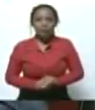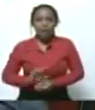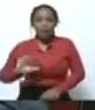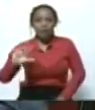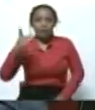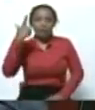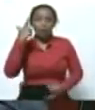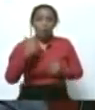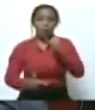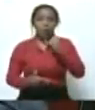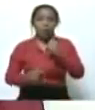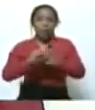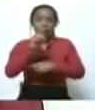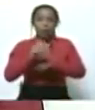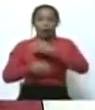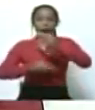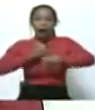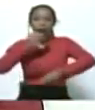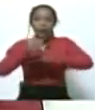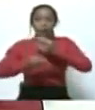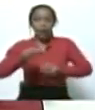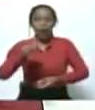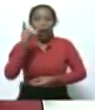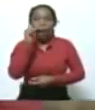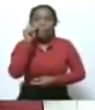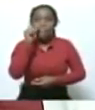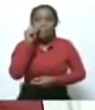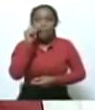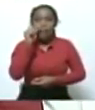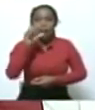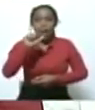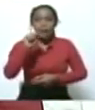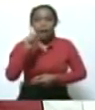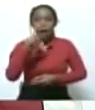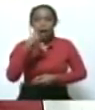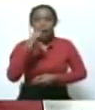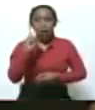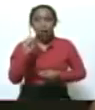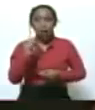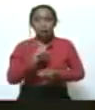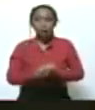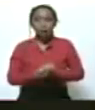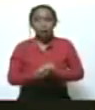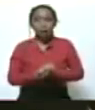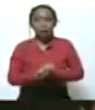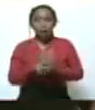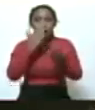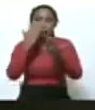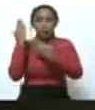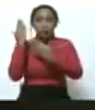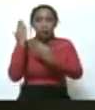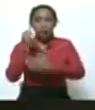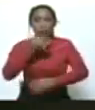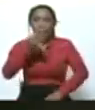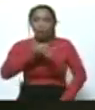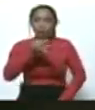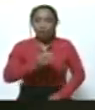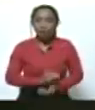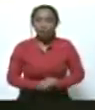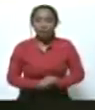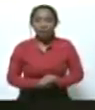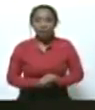tercera y última pregunta la realiza Marcos Salgado por Hispan TV. Hola, buenas tardes.